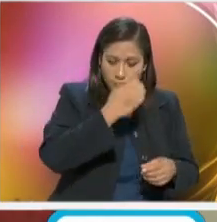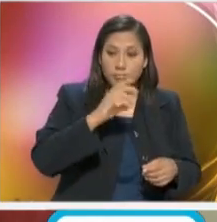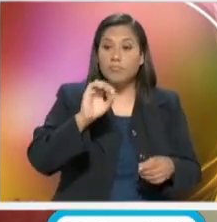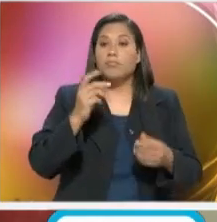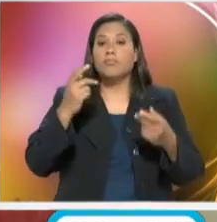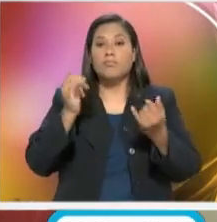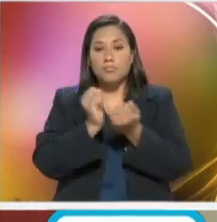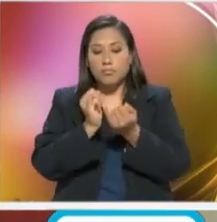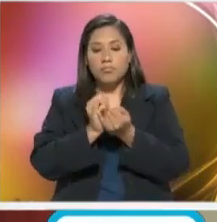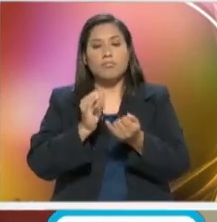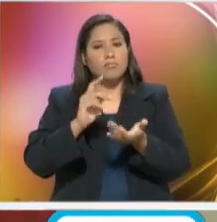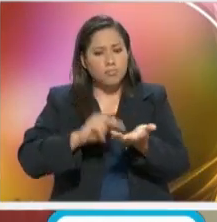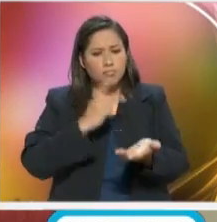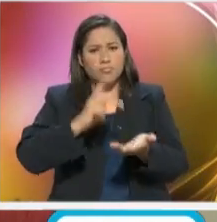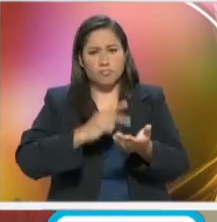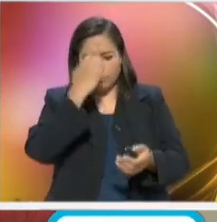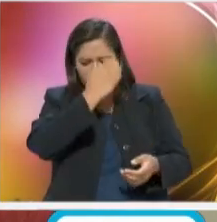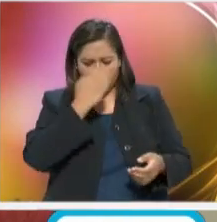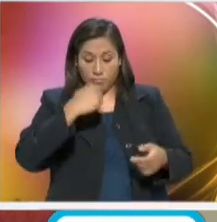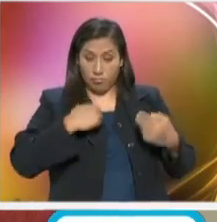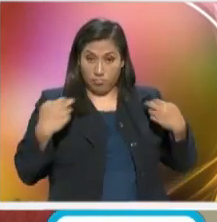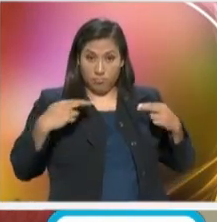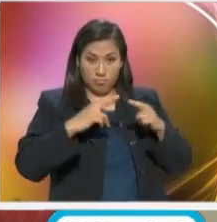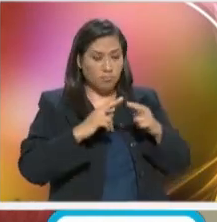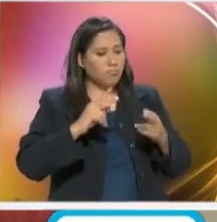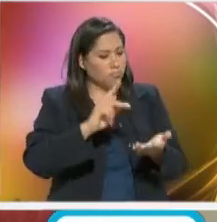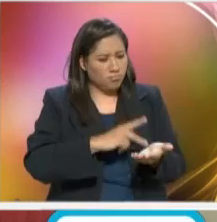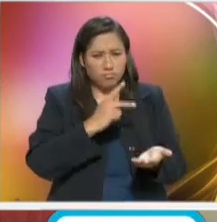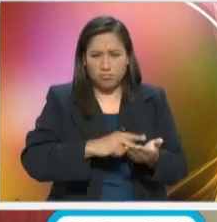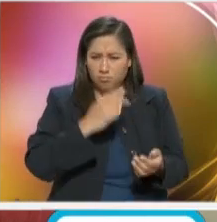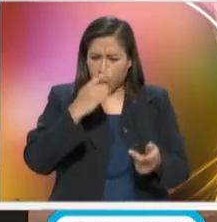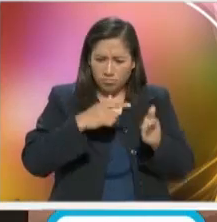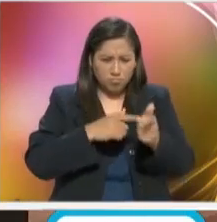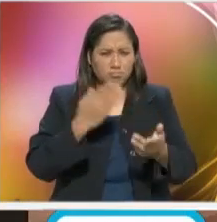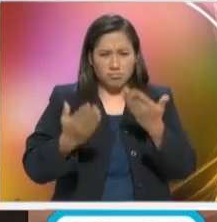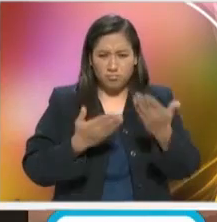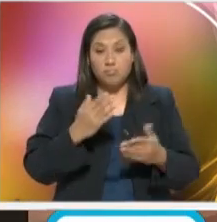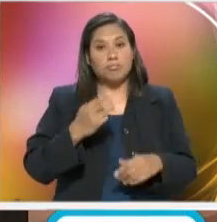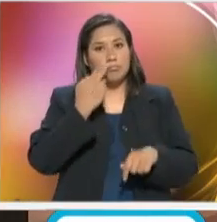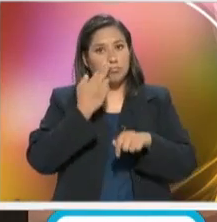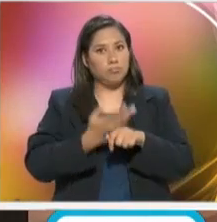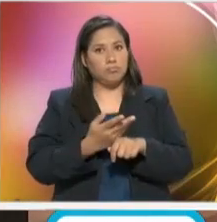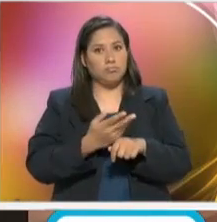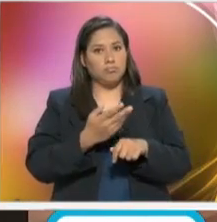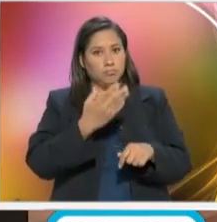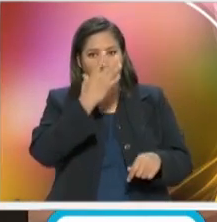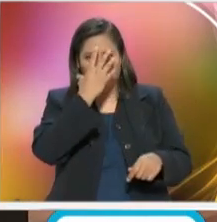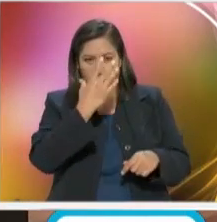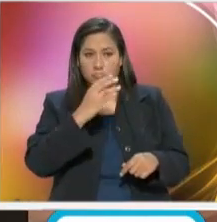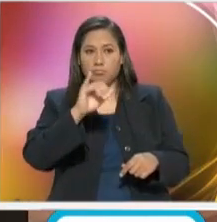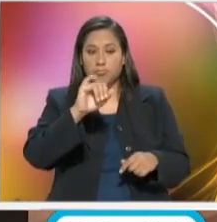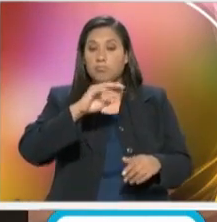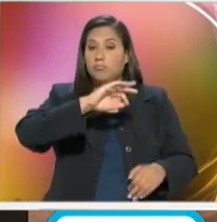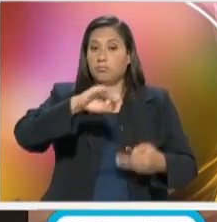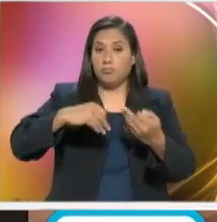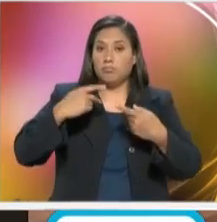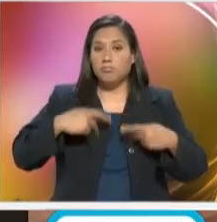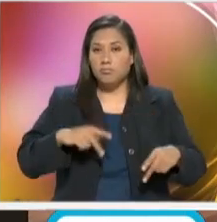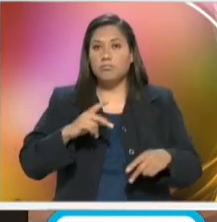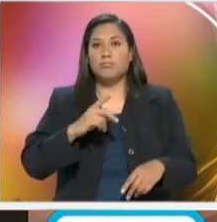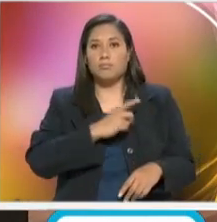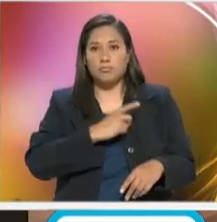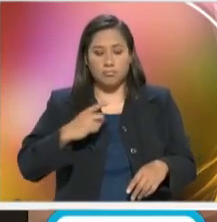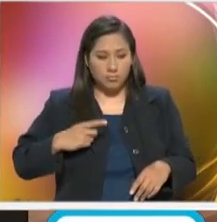para la permanencia y promoción de los que ya son maestros. Muy bien, muy importante. Es que es una enorme responsabilidad, ¿no? Así es. En la que toda la sociedad debe estar